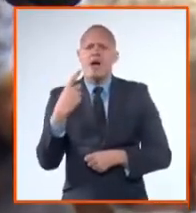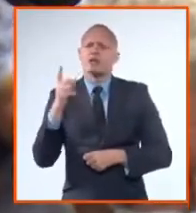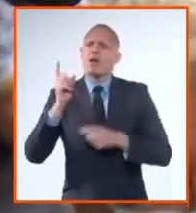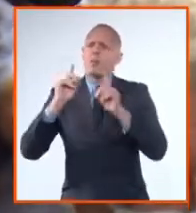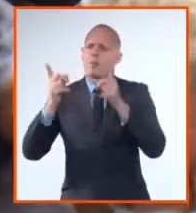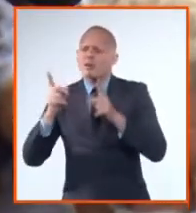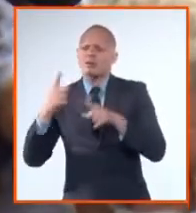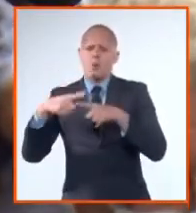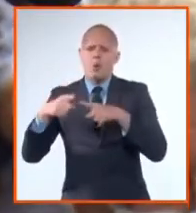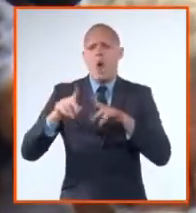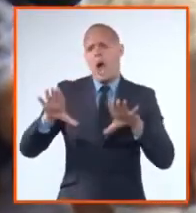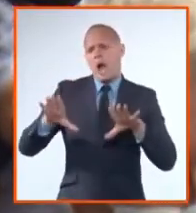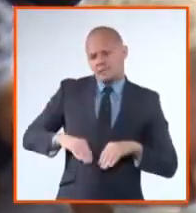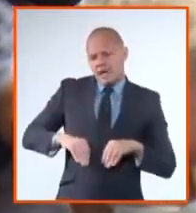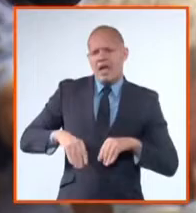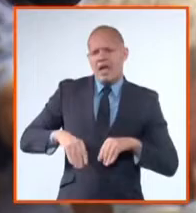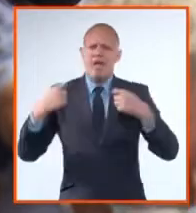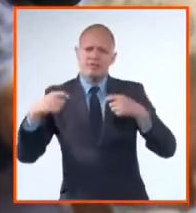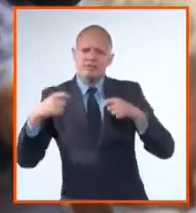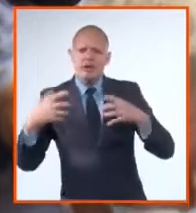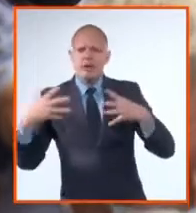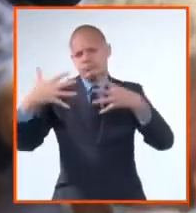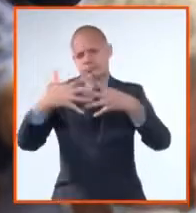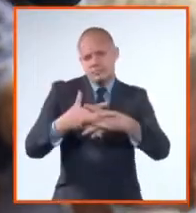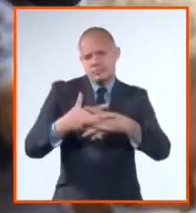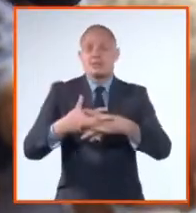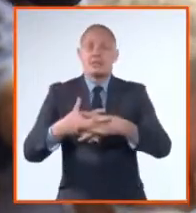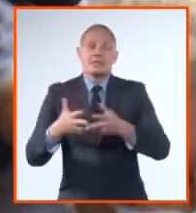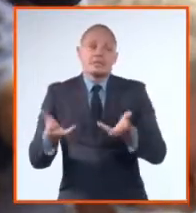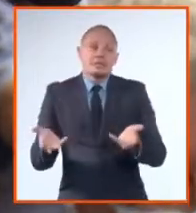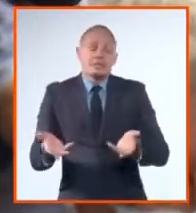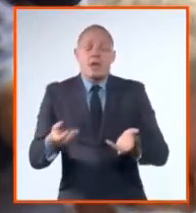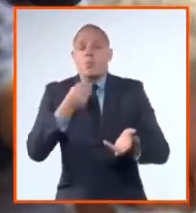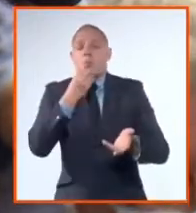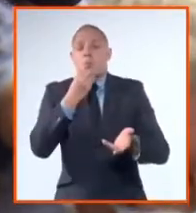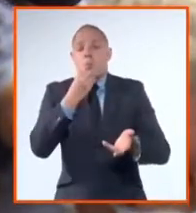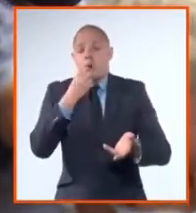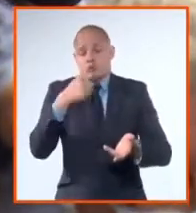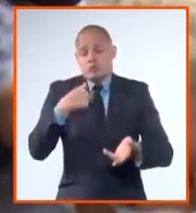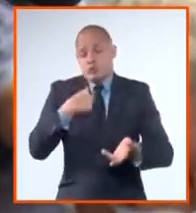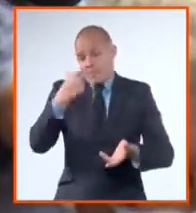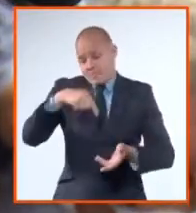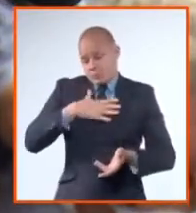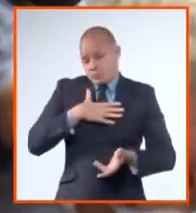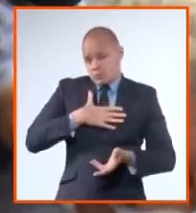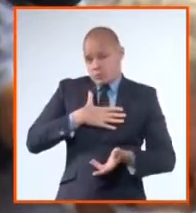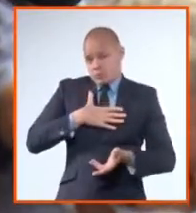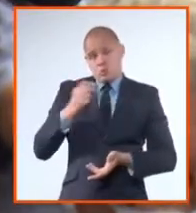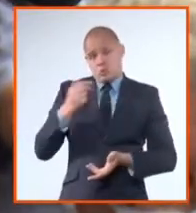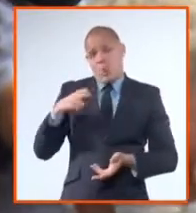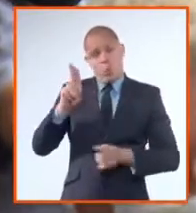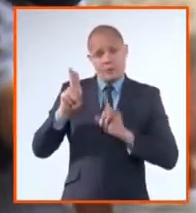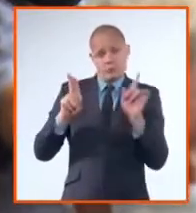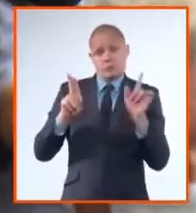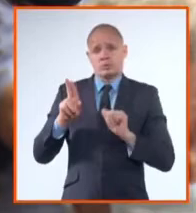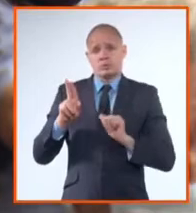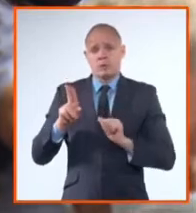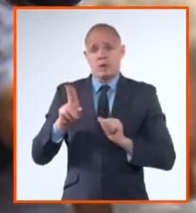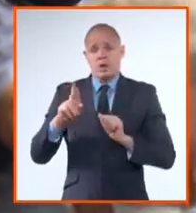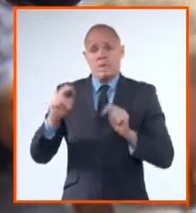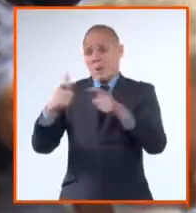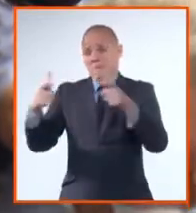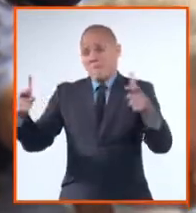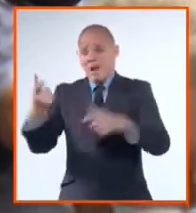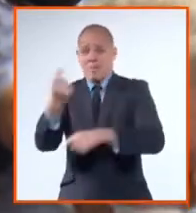es aceptación de lo que se decide a determinadas instancias, pero en el socialismo, en la transición